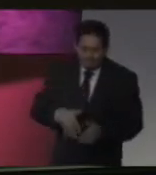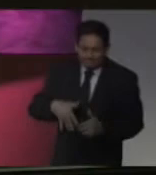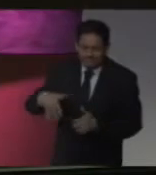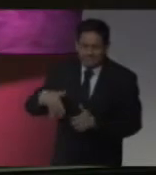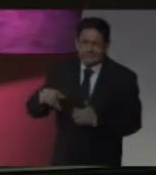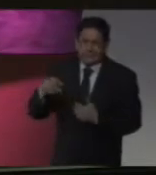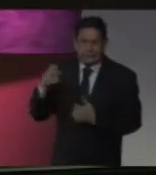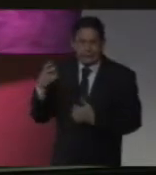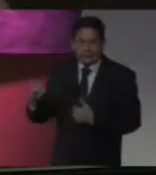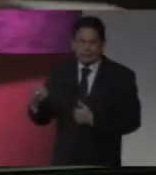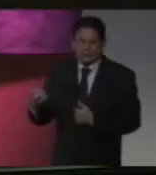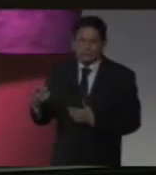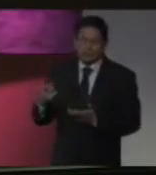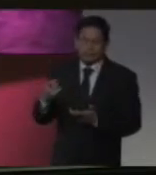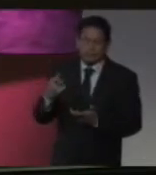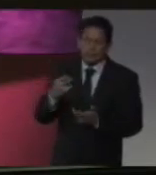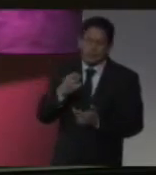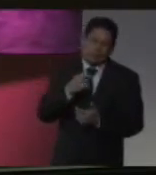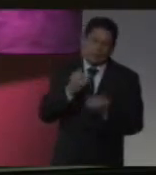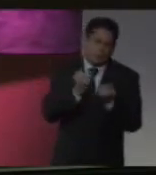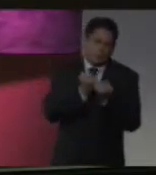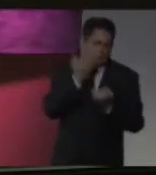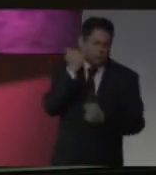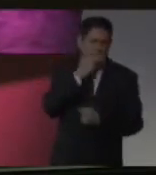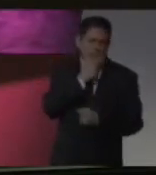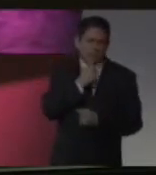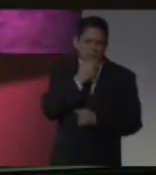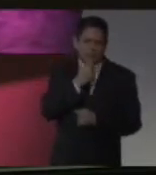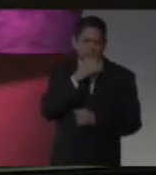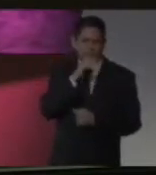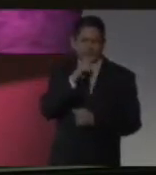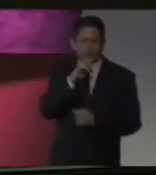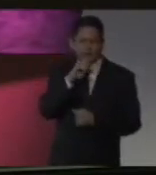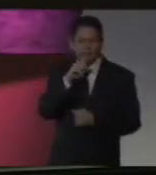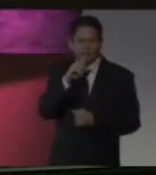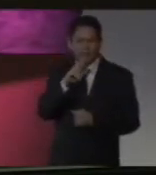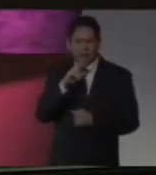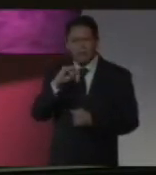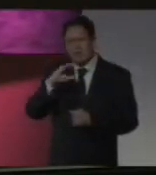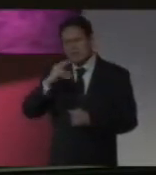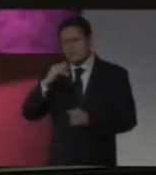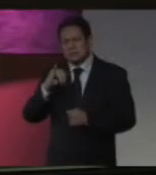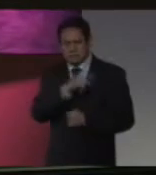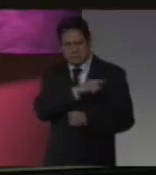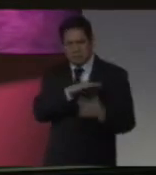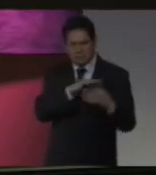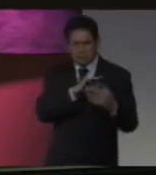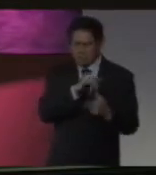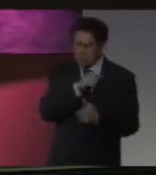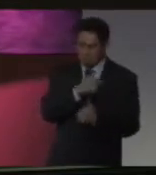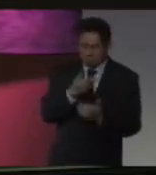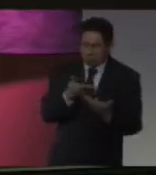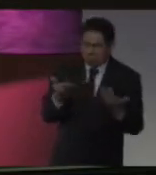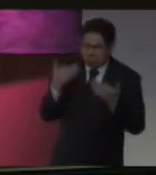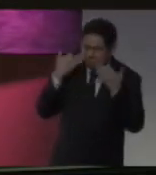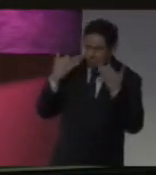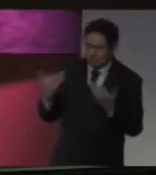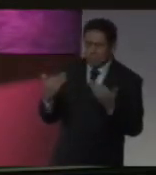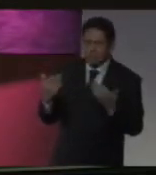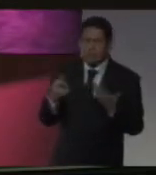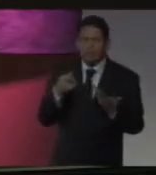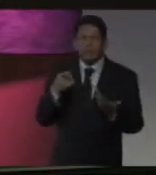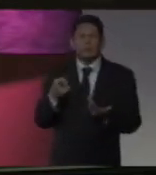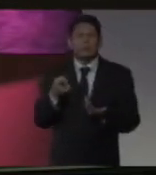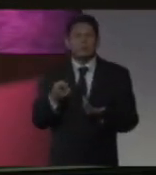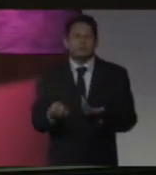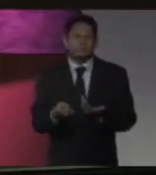que voy a retomar más adelante. Bueno, tres formas principales a través de las cuales, digamos, el proyecto neoliberal ha respondido a las luchas